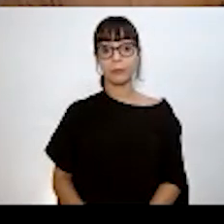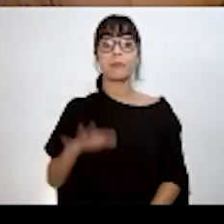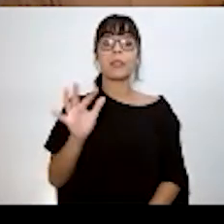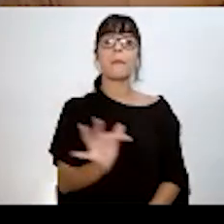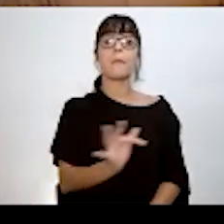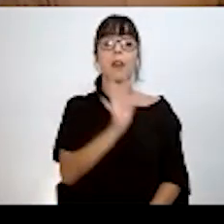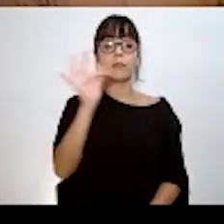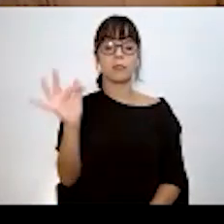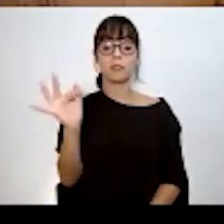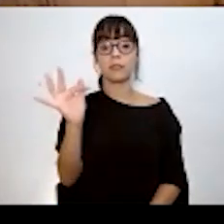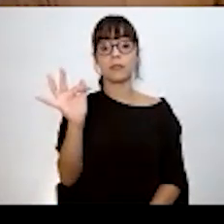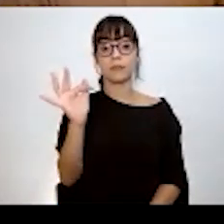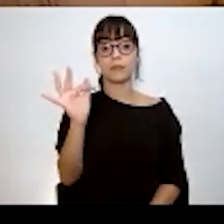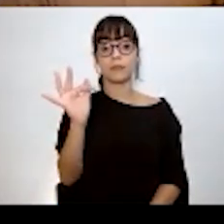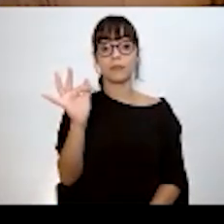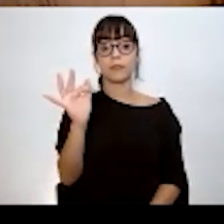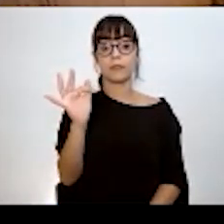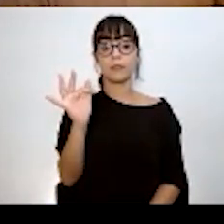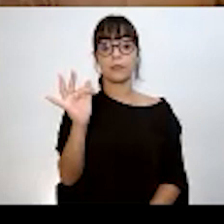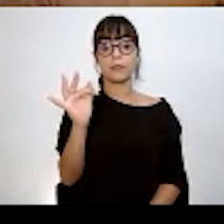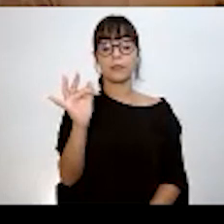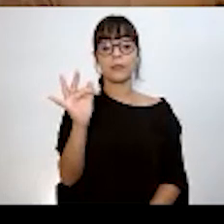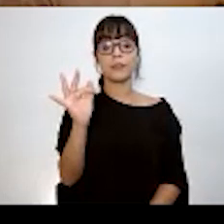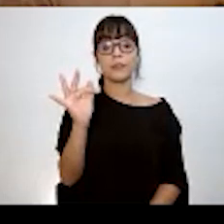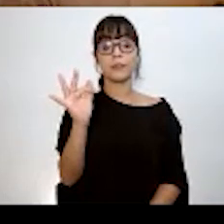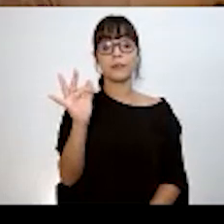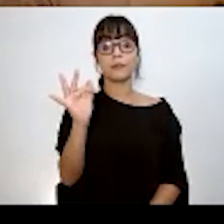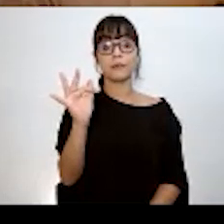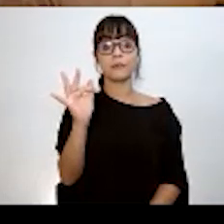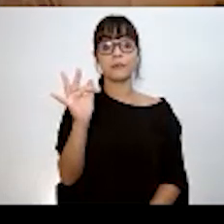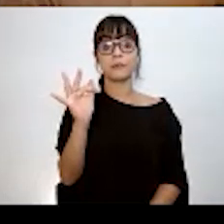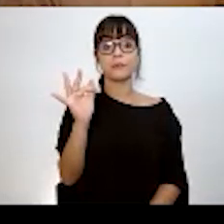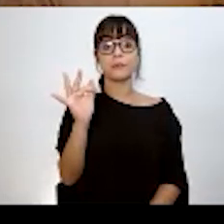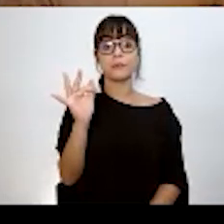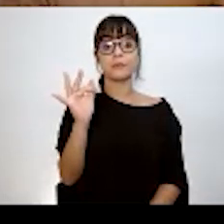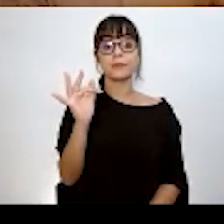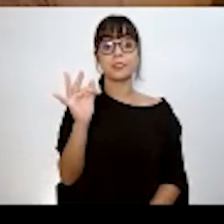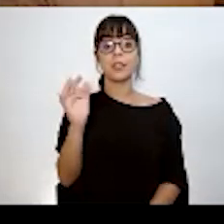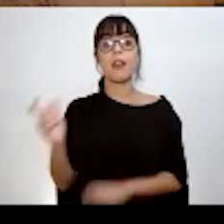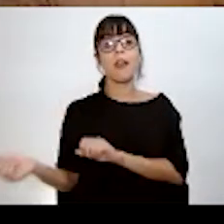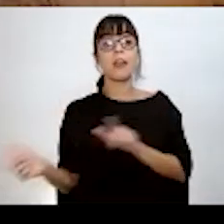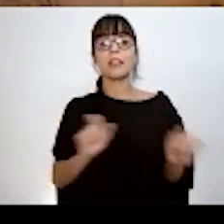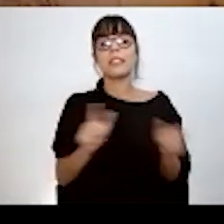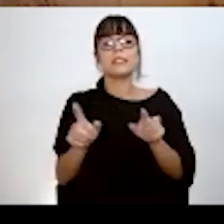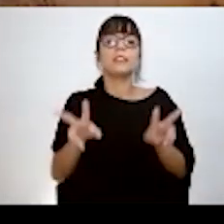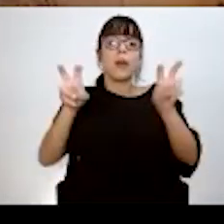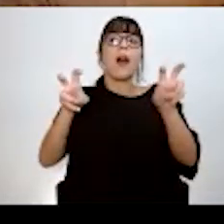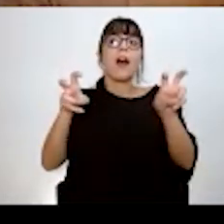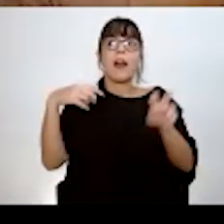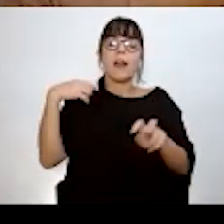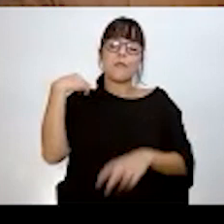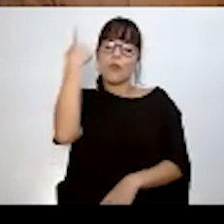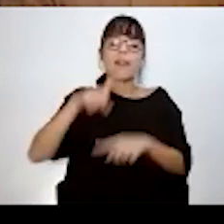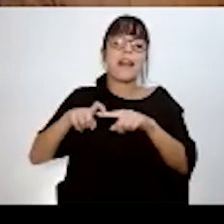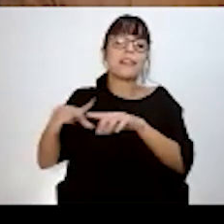es que esas migraciones que se asociaban a esos hitos raciológicos, a esos procesos raciológicos, no tenían ni